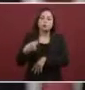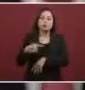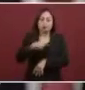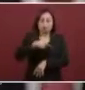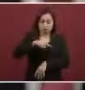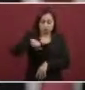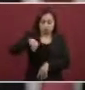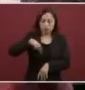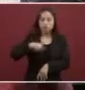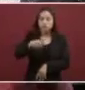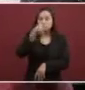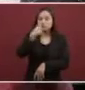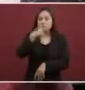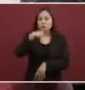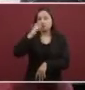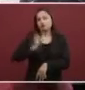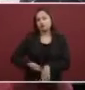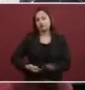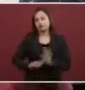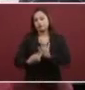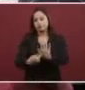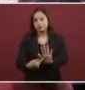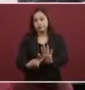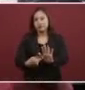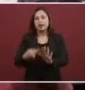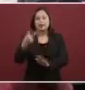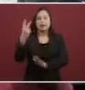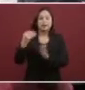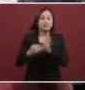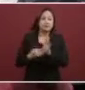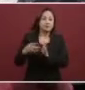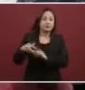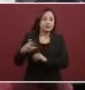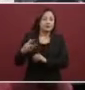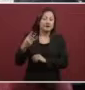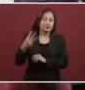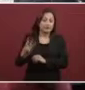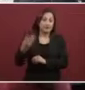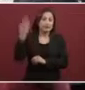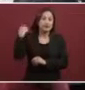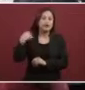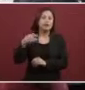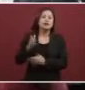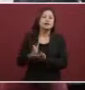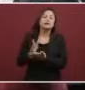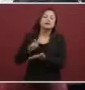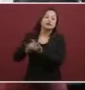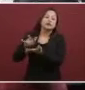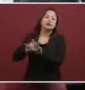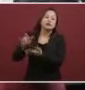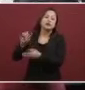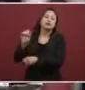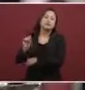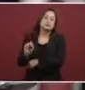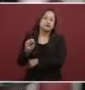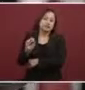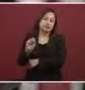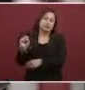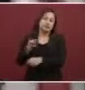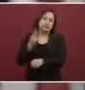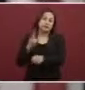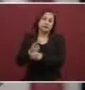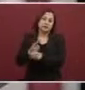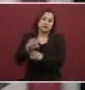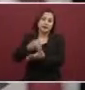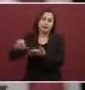desde 2016, le traigo también todos los documentos, realizamos para la Secretaría de Agricultura y que implicó para mi